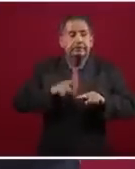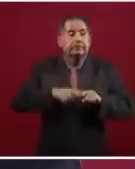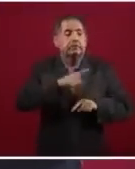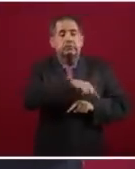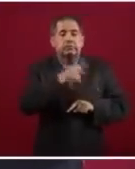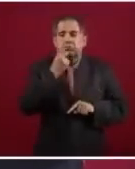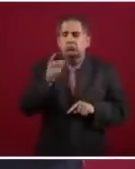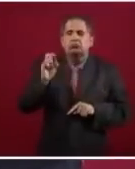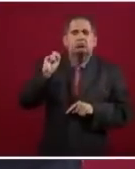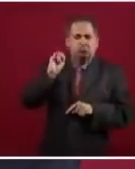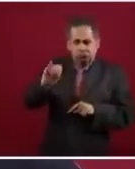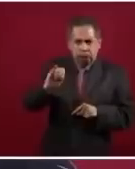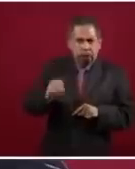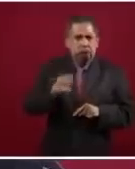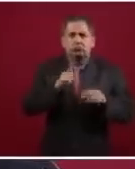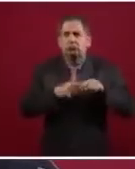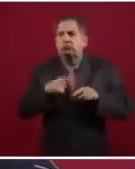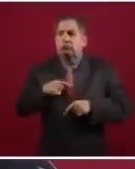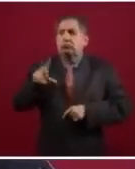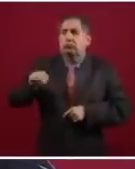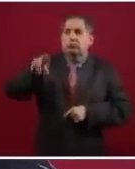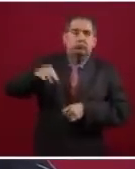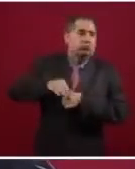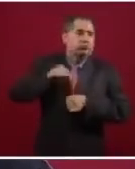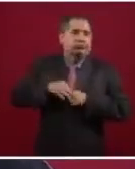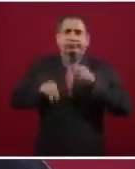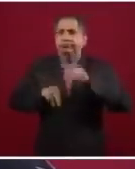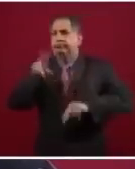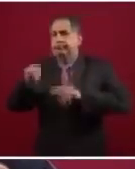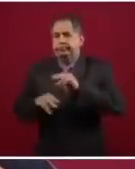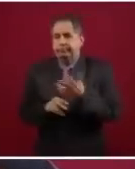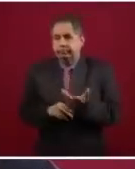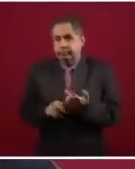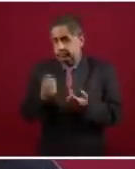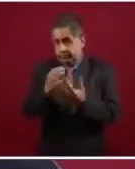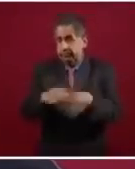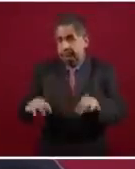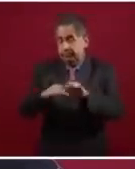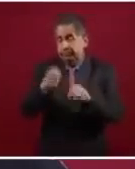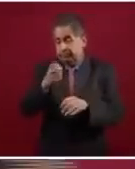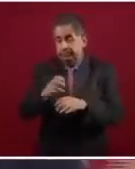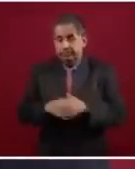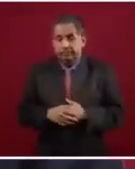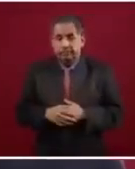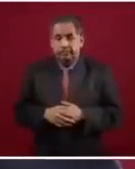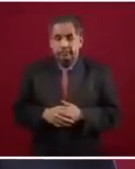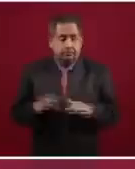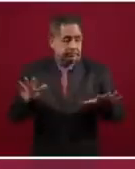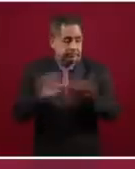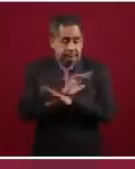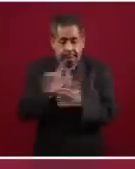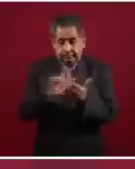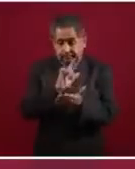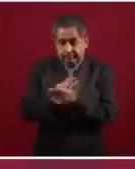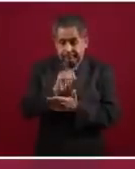quiénes votaron a favor y quiénes votaron en contra, porque eso es muy importante. Si no cambia el marco